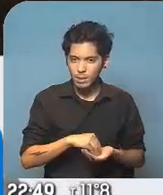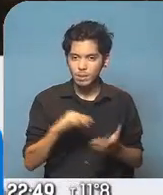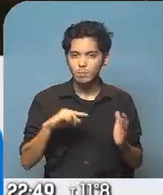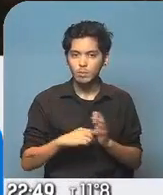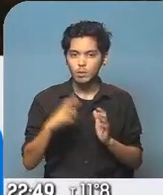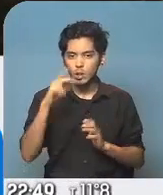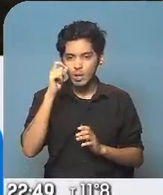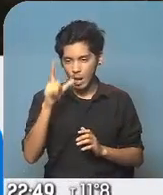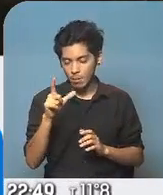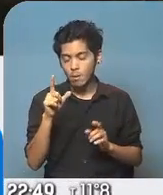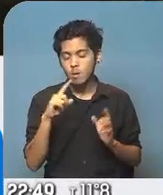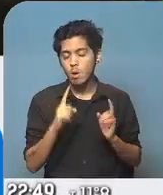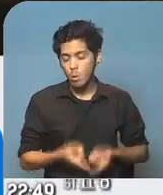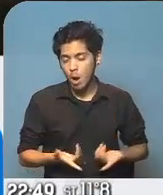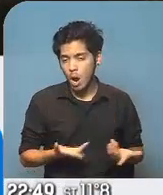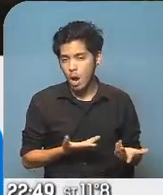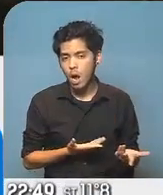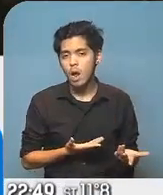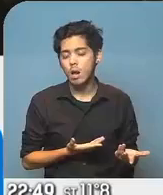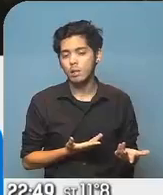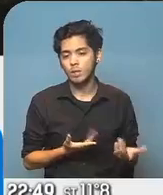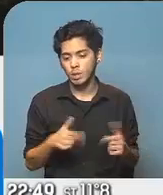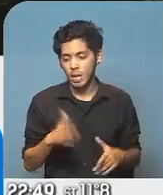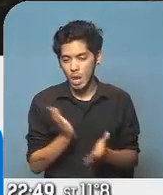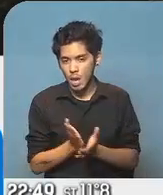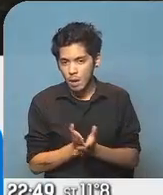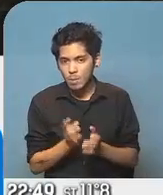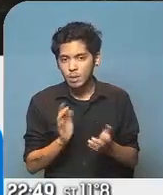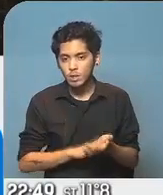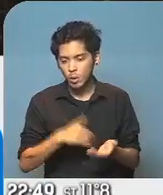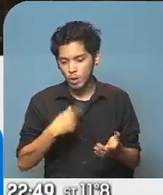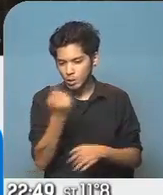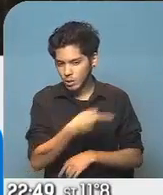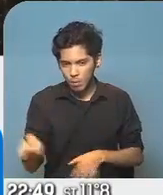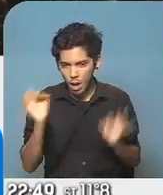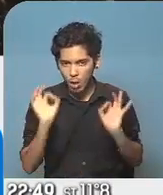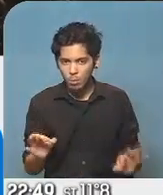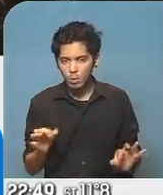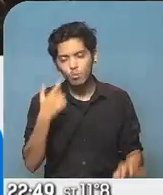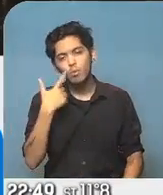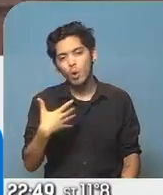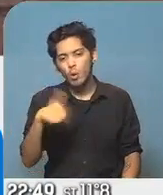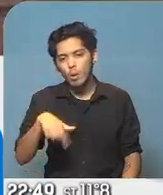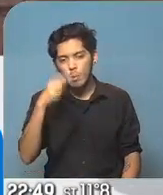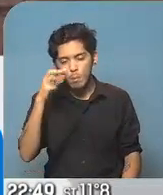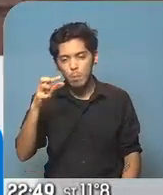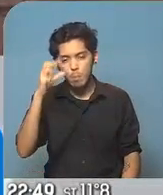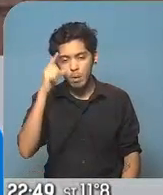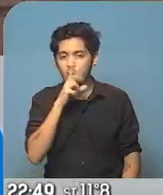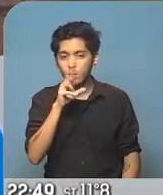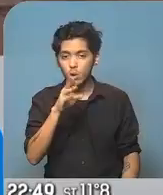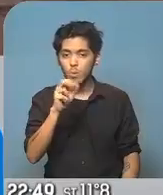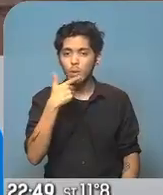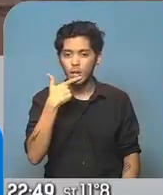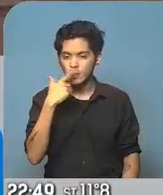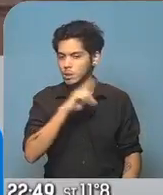real, pero estuvo en los límites prácticamente toda la semana. Y evidentemente esta crisis de Petrobras muestra que